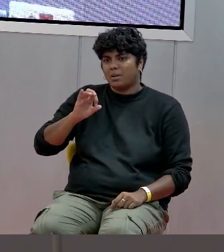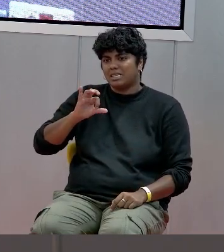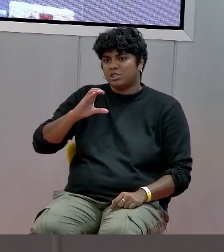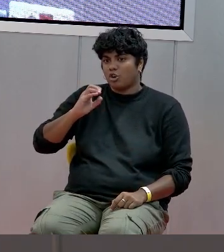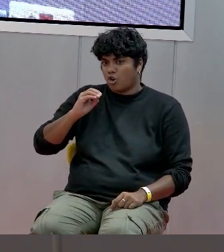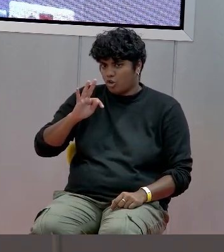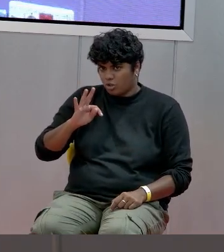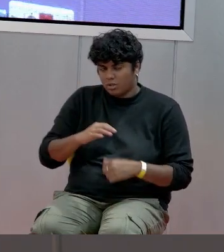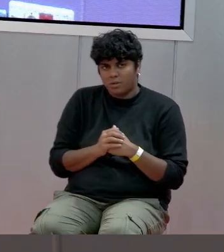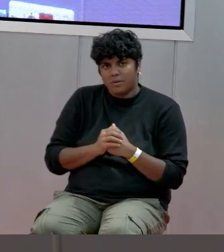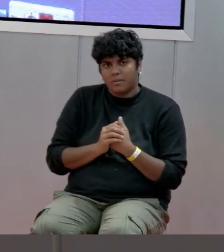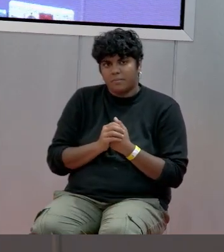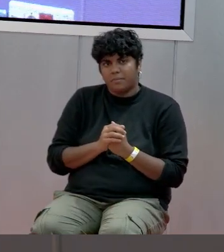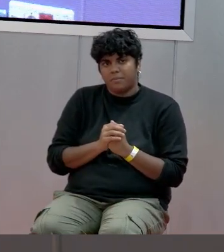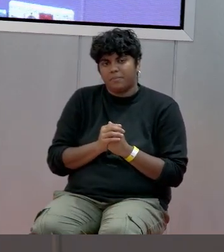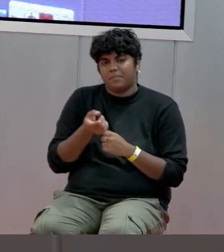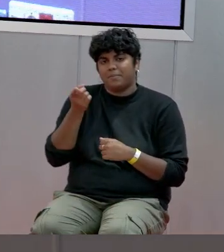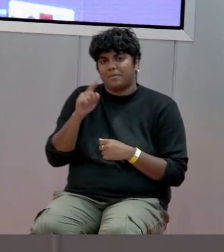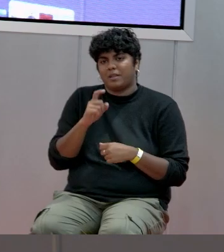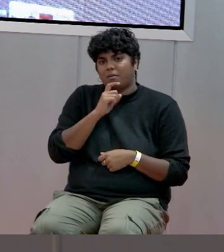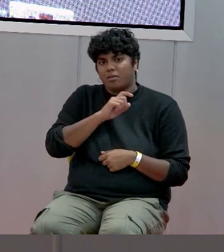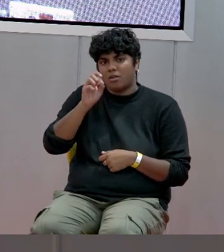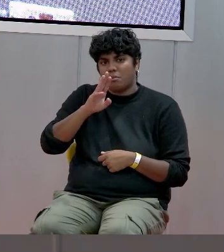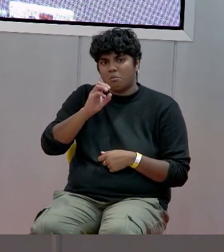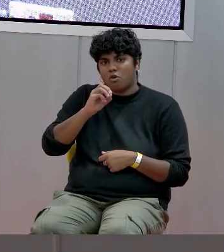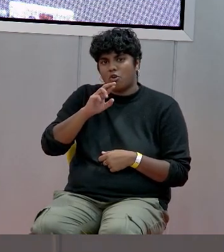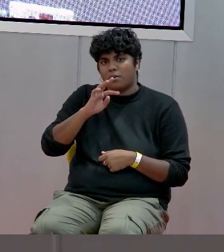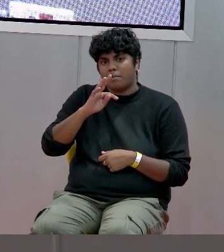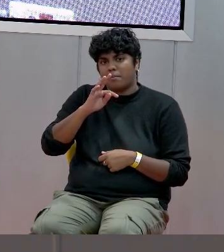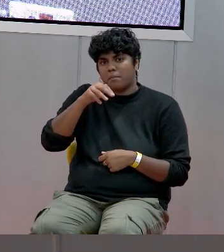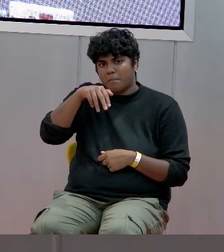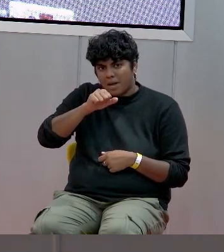y también en la Fundación Portman del NHS.